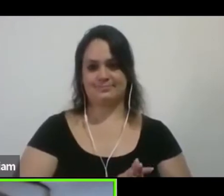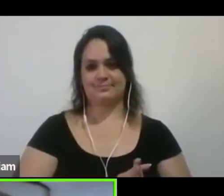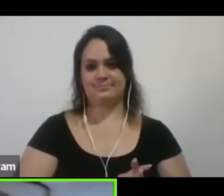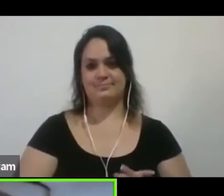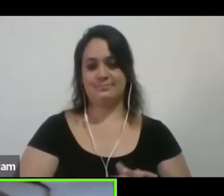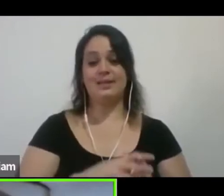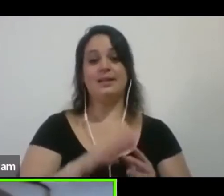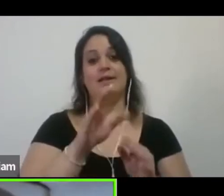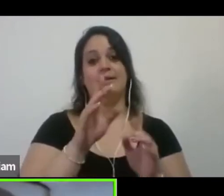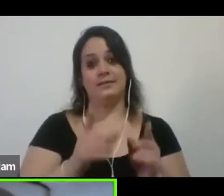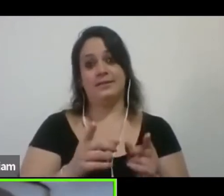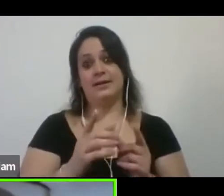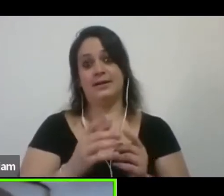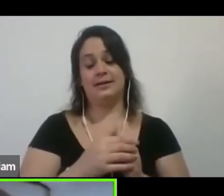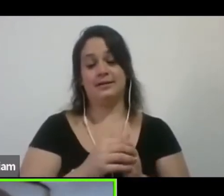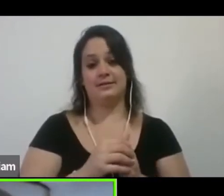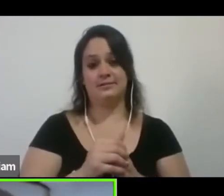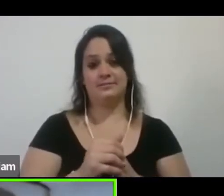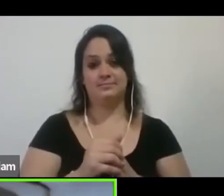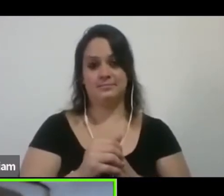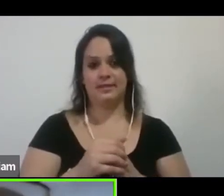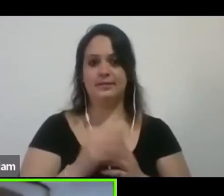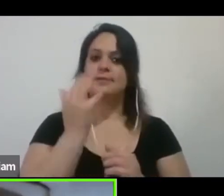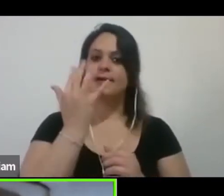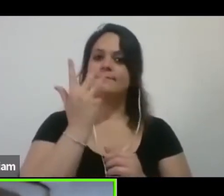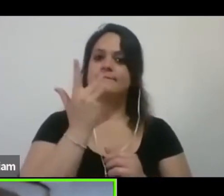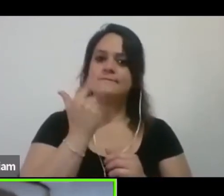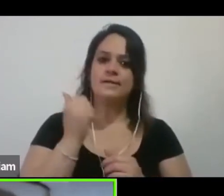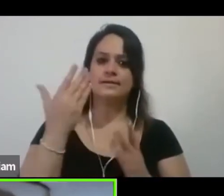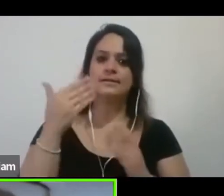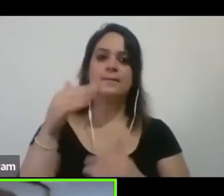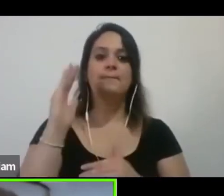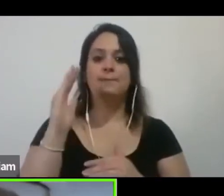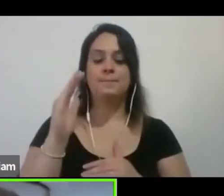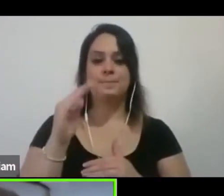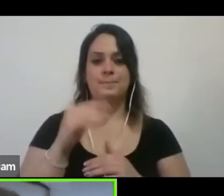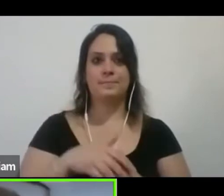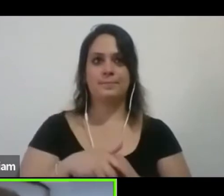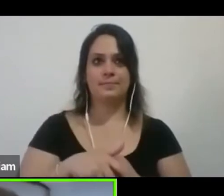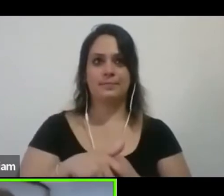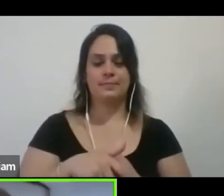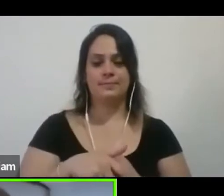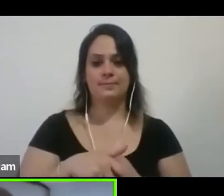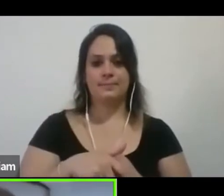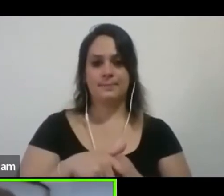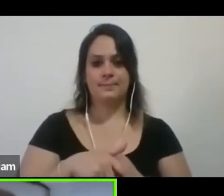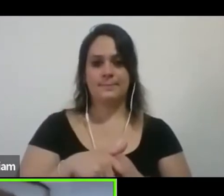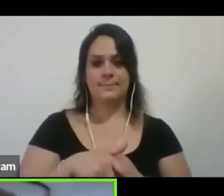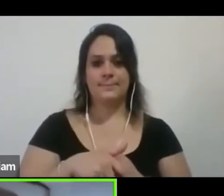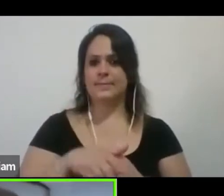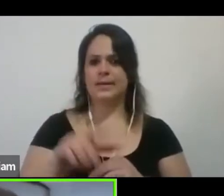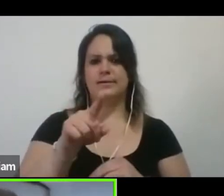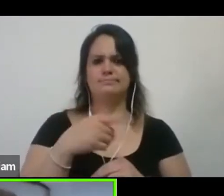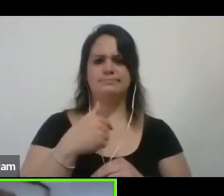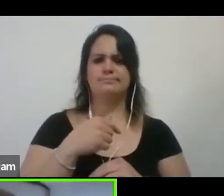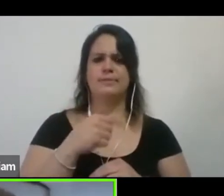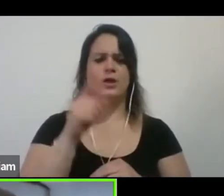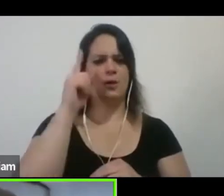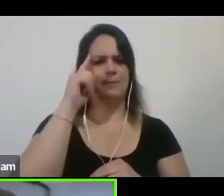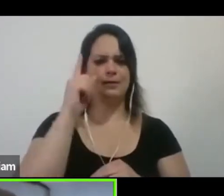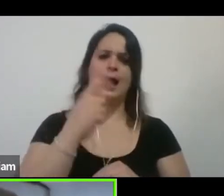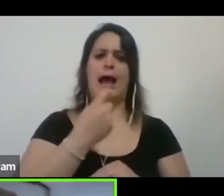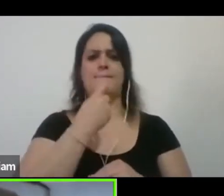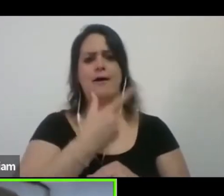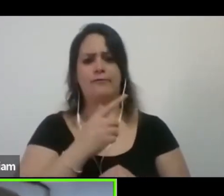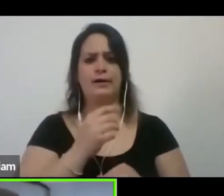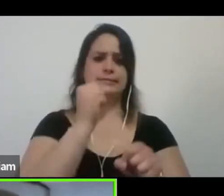Y por ahí, lo que a mí me gustaría decirles es que no se dejen llevar por eso.